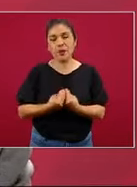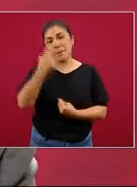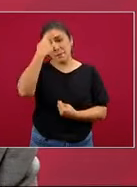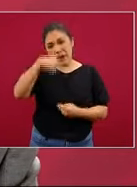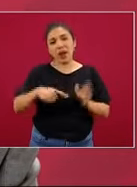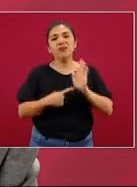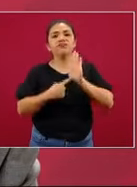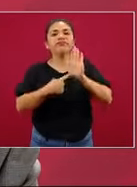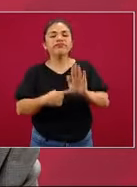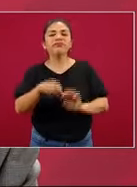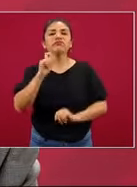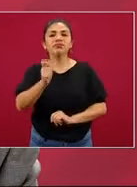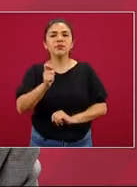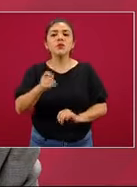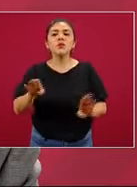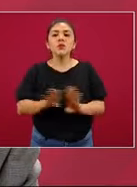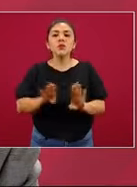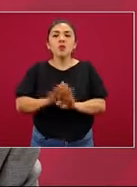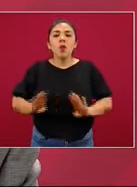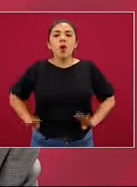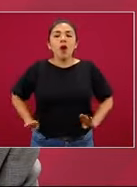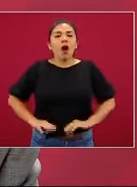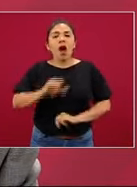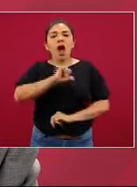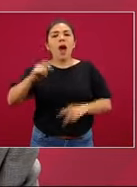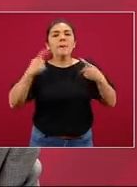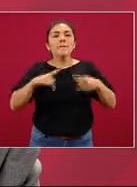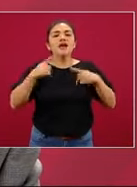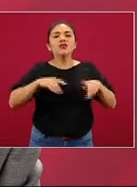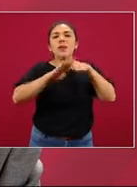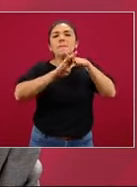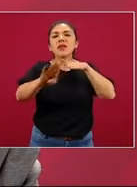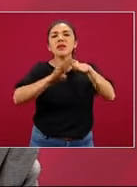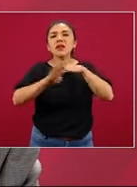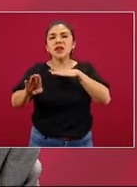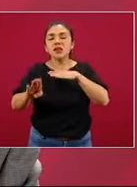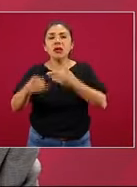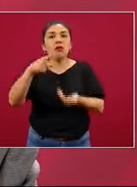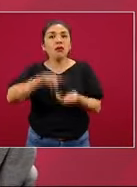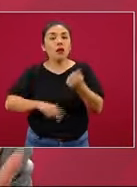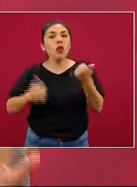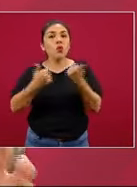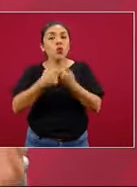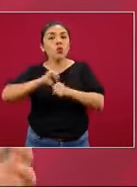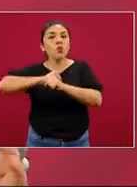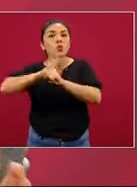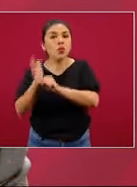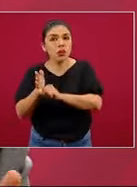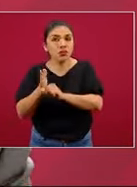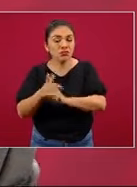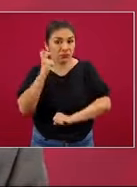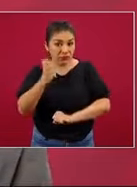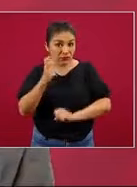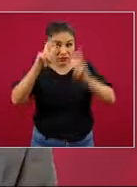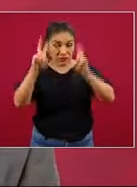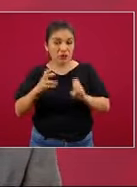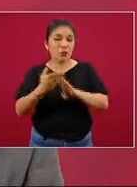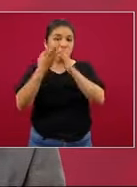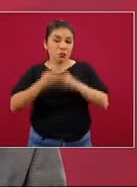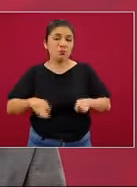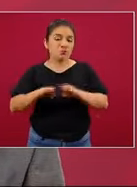presentará la situación de las personas migrantes y lo que implica COVID. Es solo un componente muy